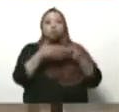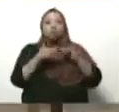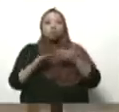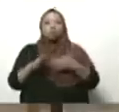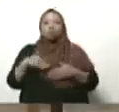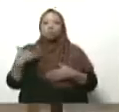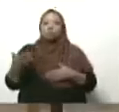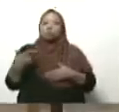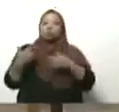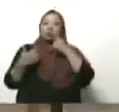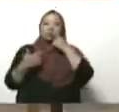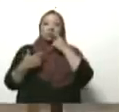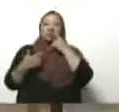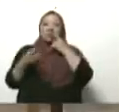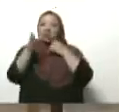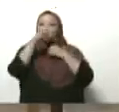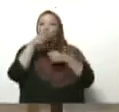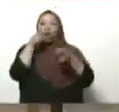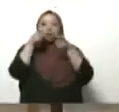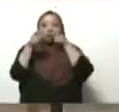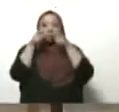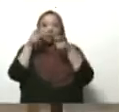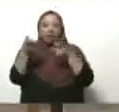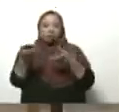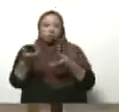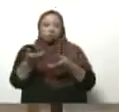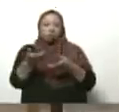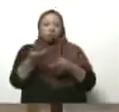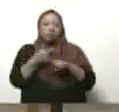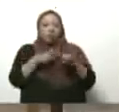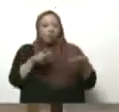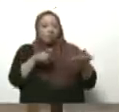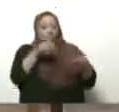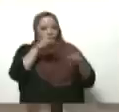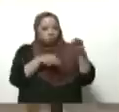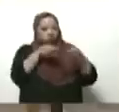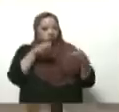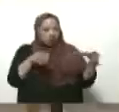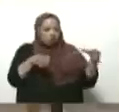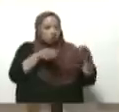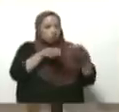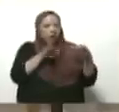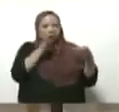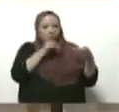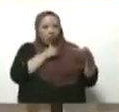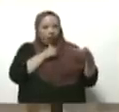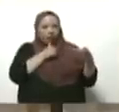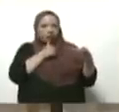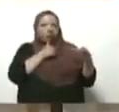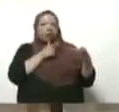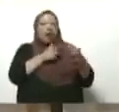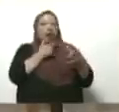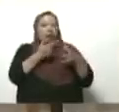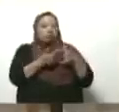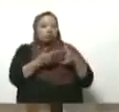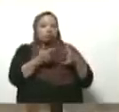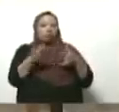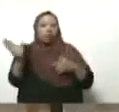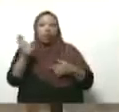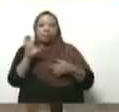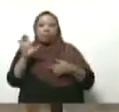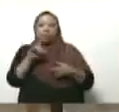pudieran contar con un despacho fiscal pero eso va a ser progresivo se llegará luego a la capital